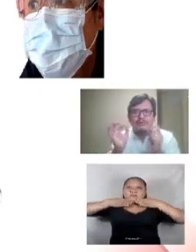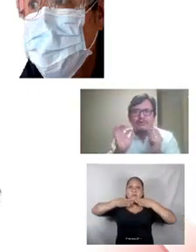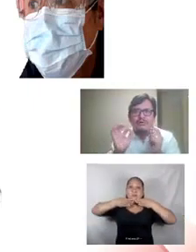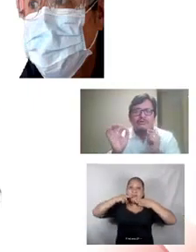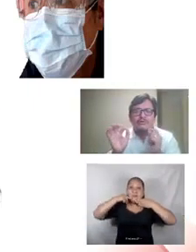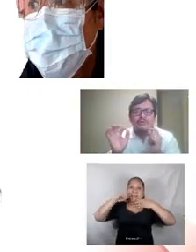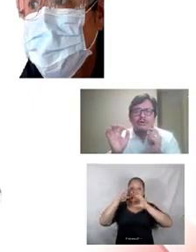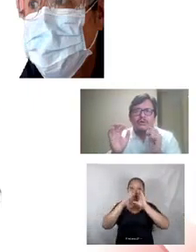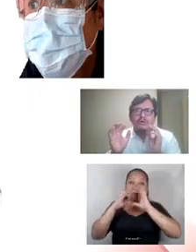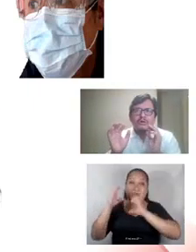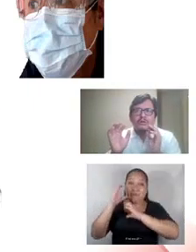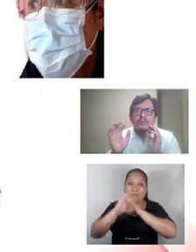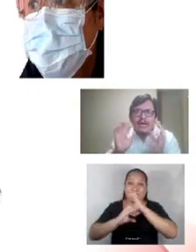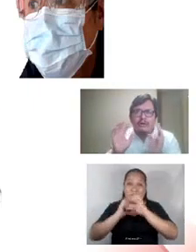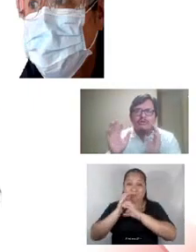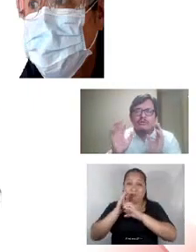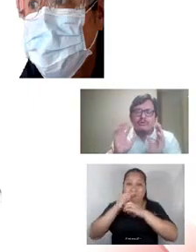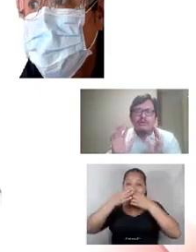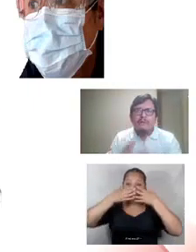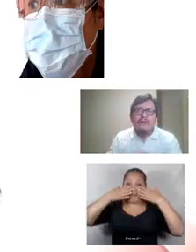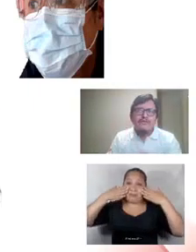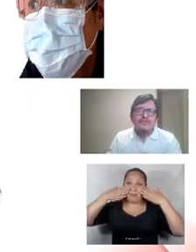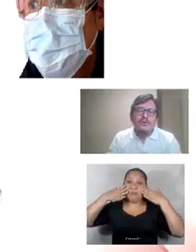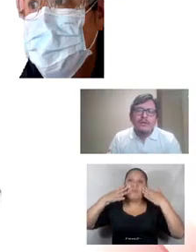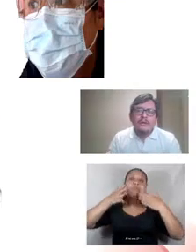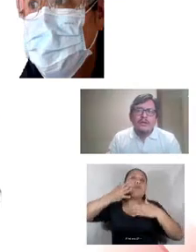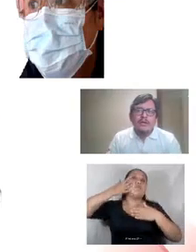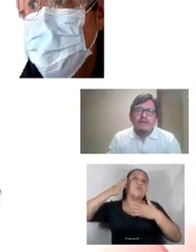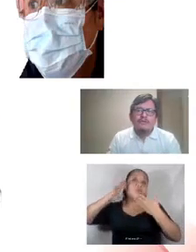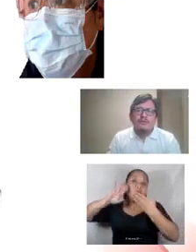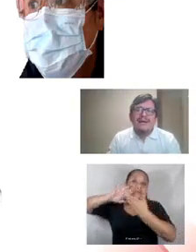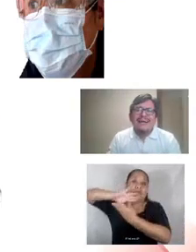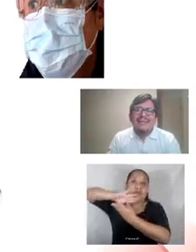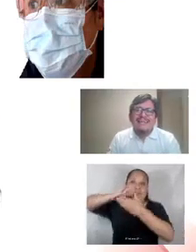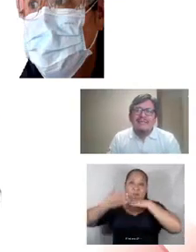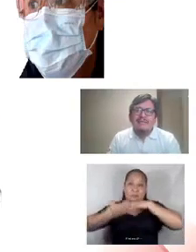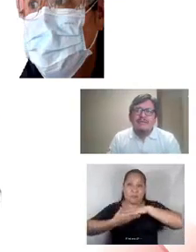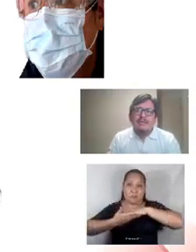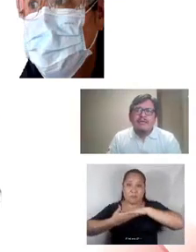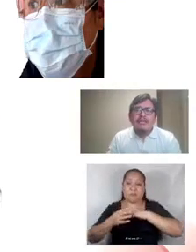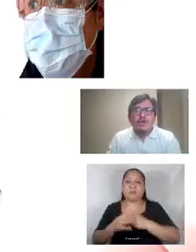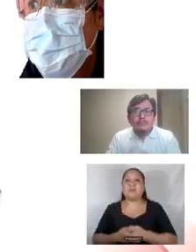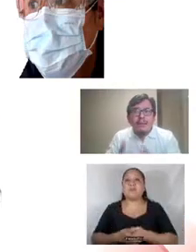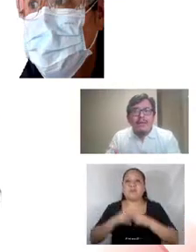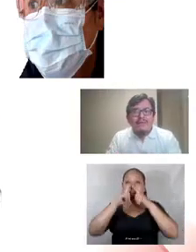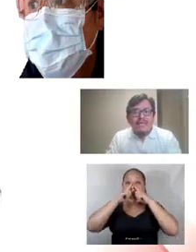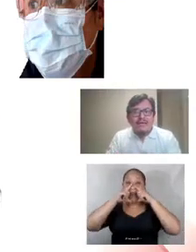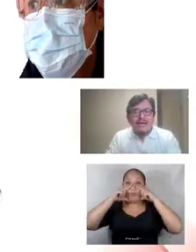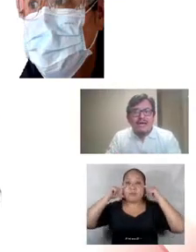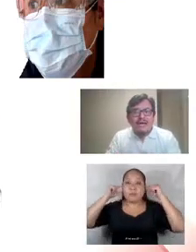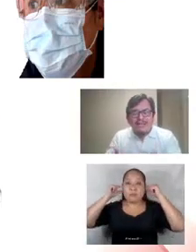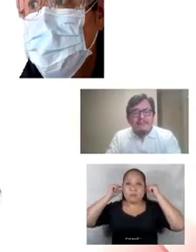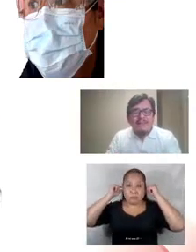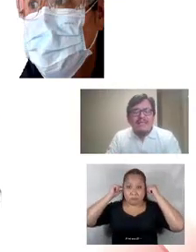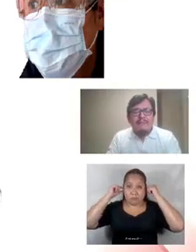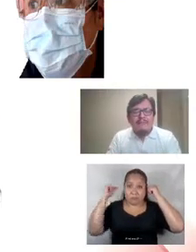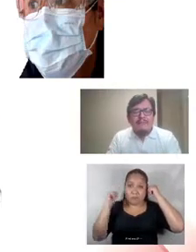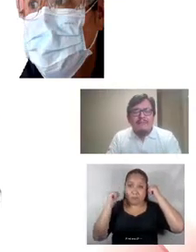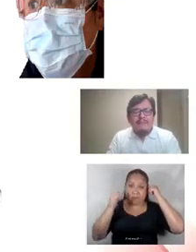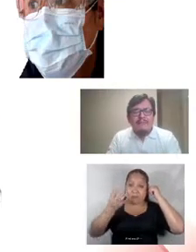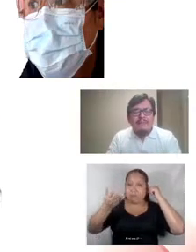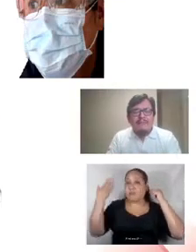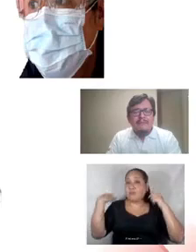celeste y blanco, ¿no? El anverso, son mascarillas que normalmente, antes de la